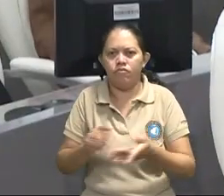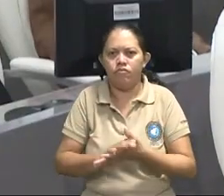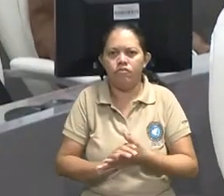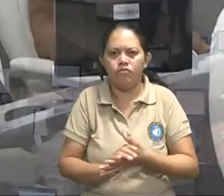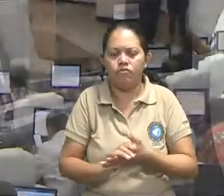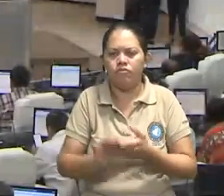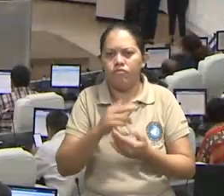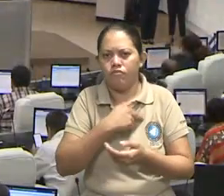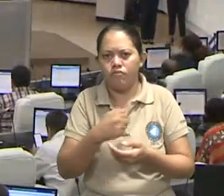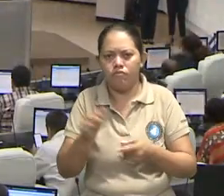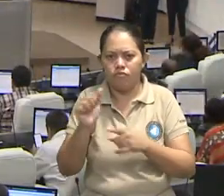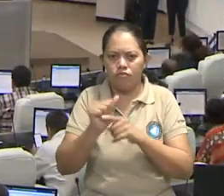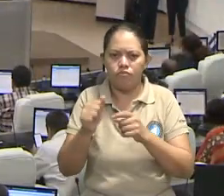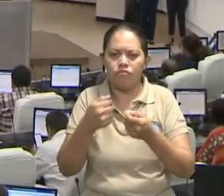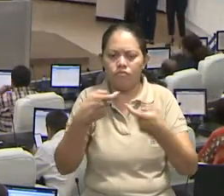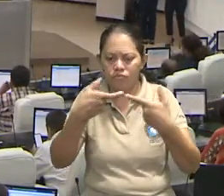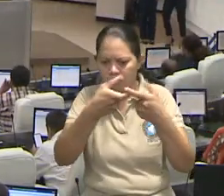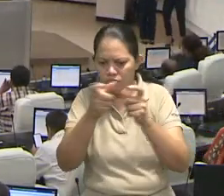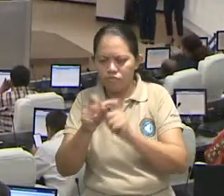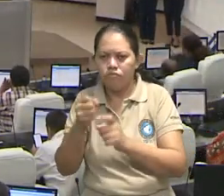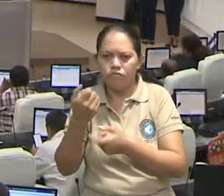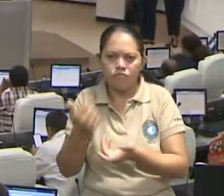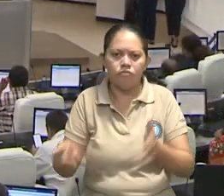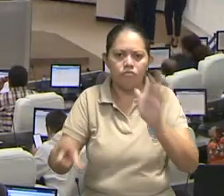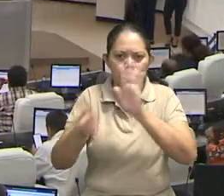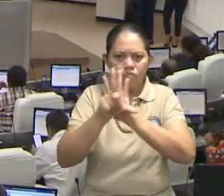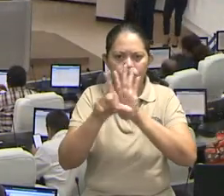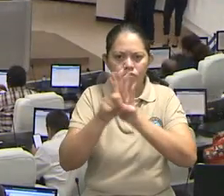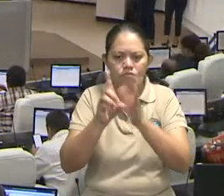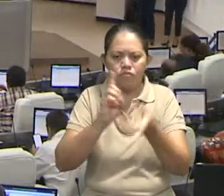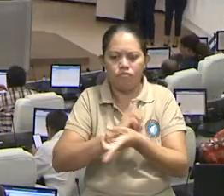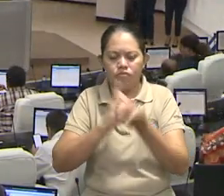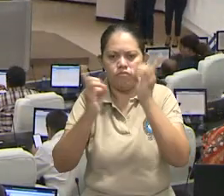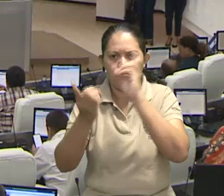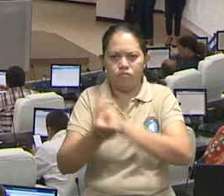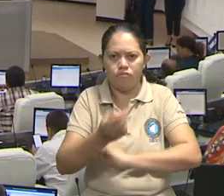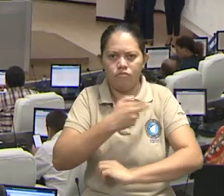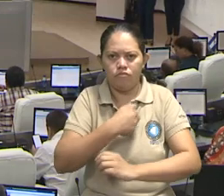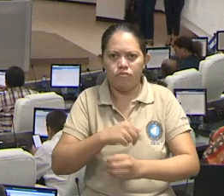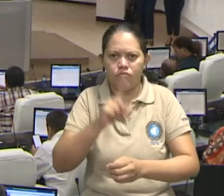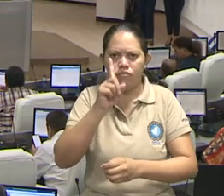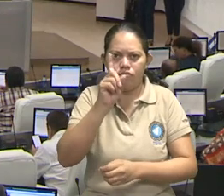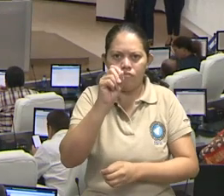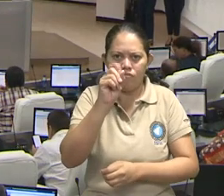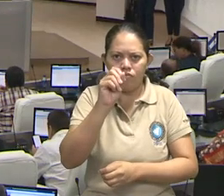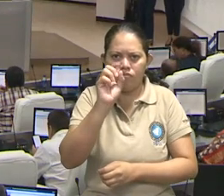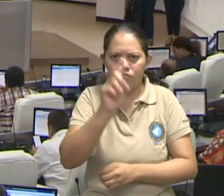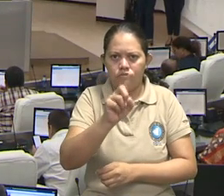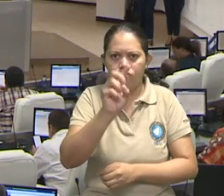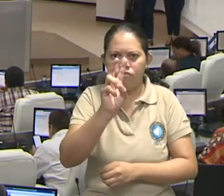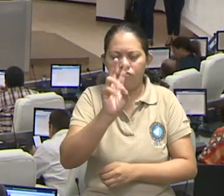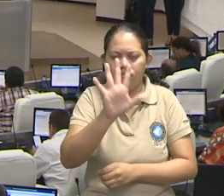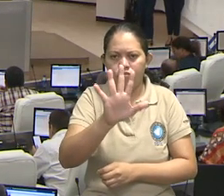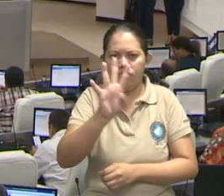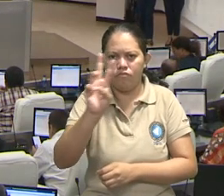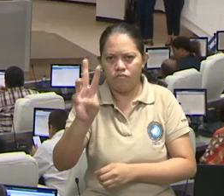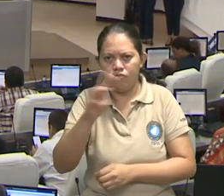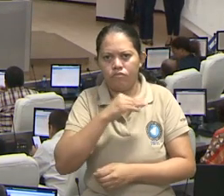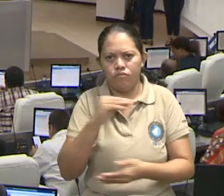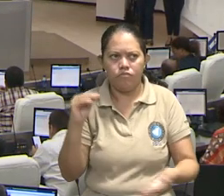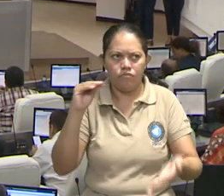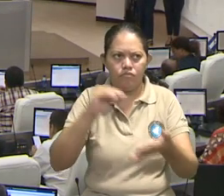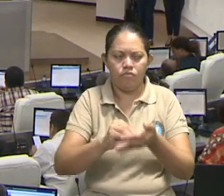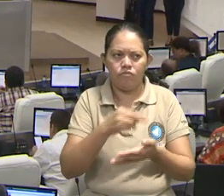de parte del plenario de dictaminar la iniciativa de ley de reforma al decreto número 1053, ley orgánica del